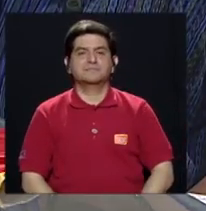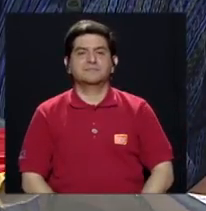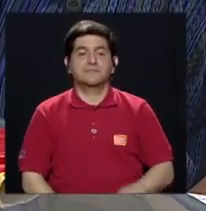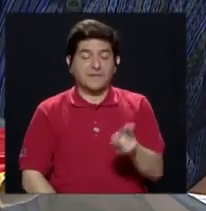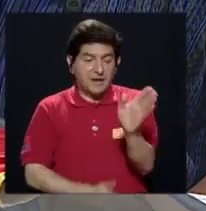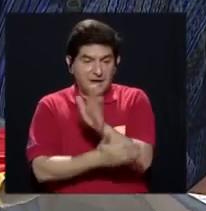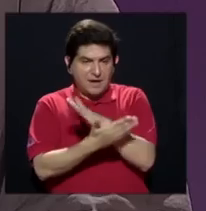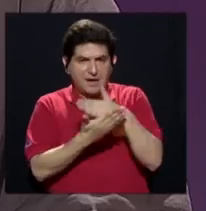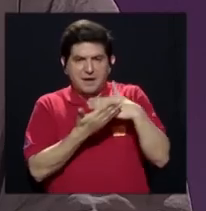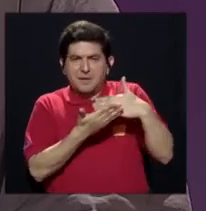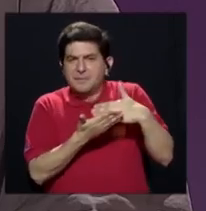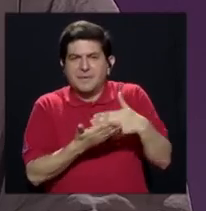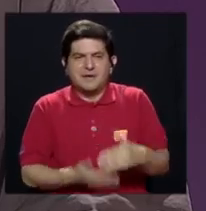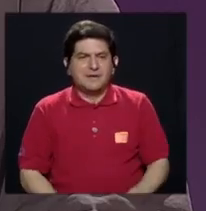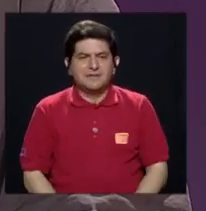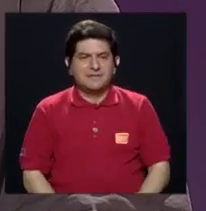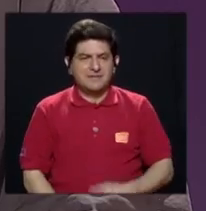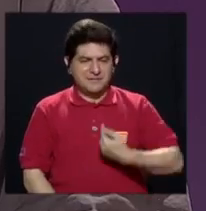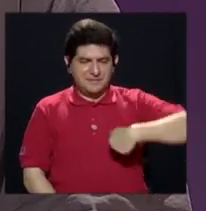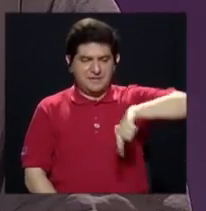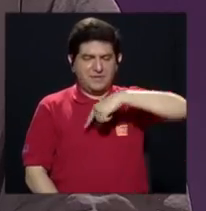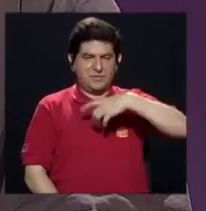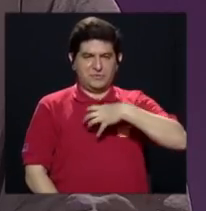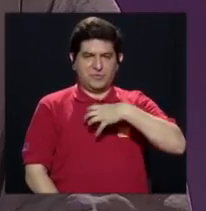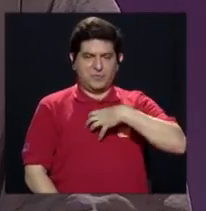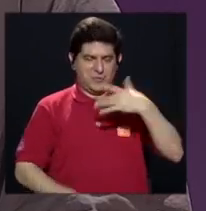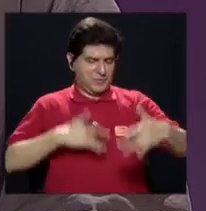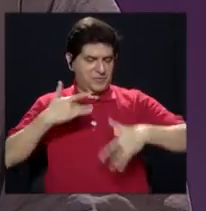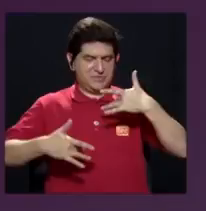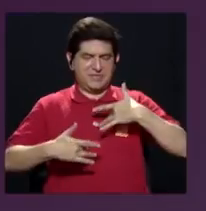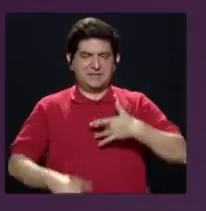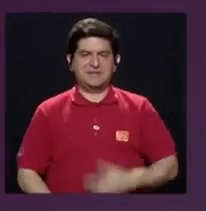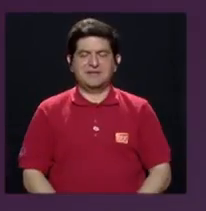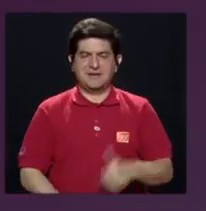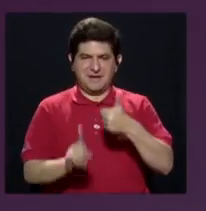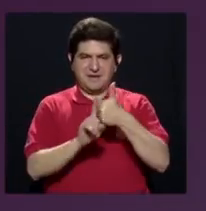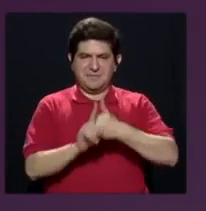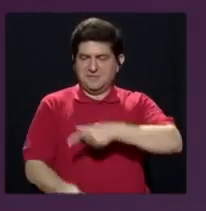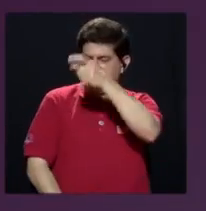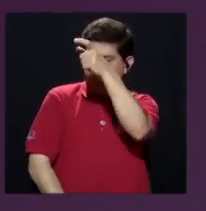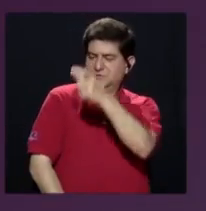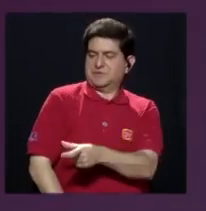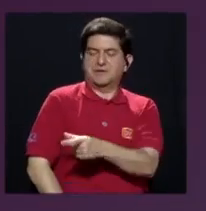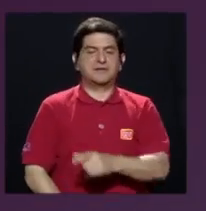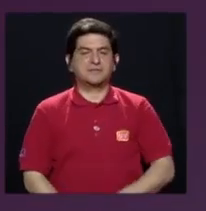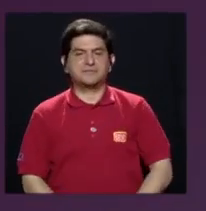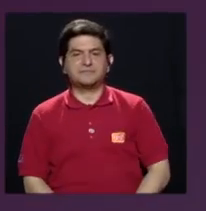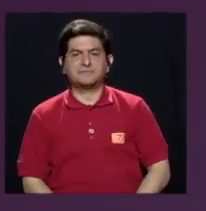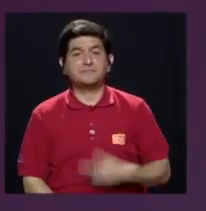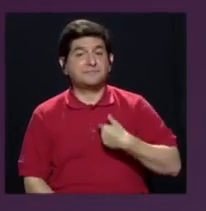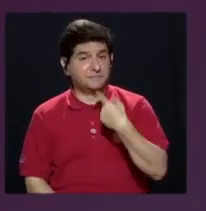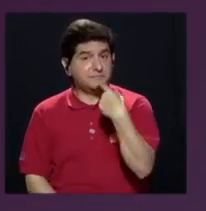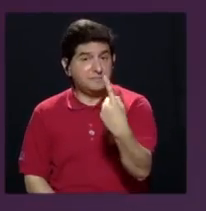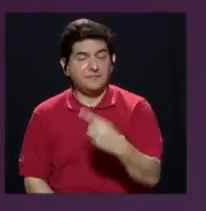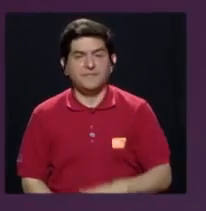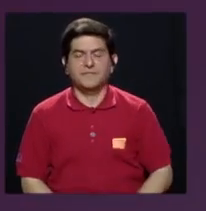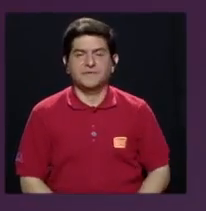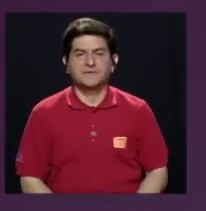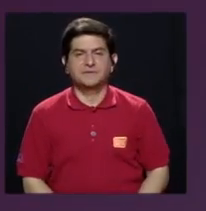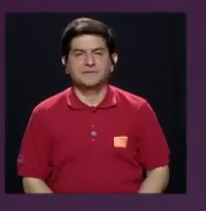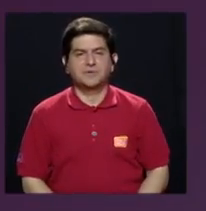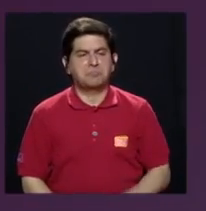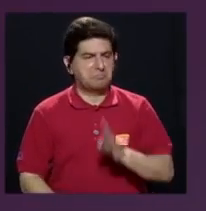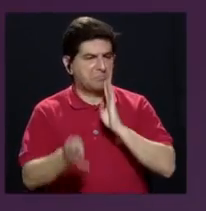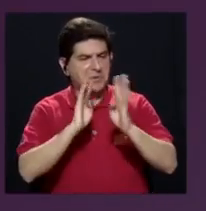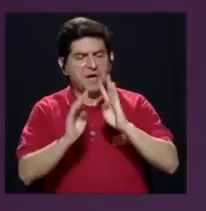es parte de nuestro de nuestro ser y sentir verdad eh yo yo digo este yo